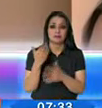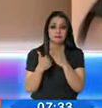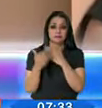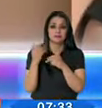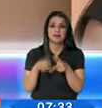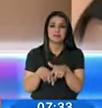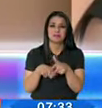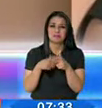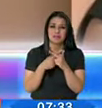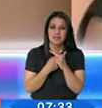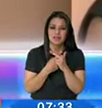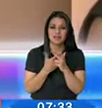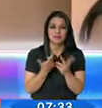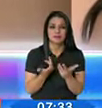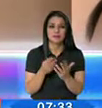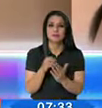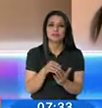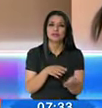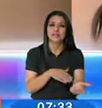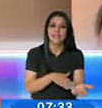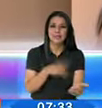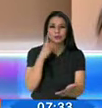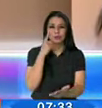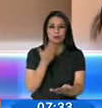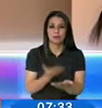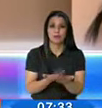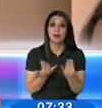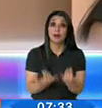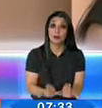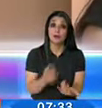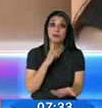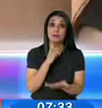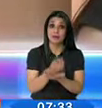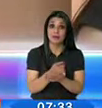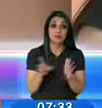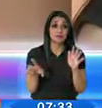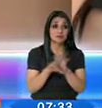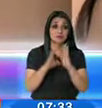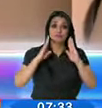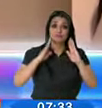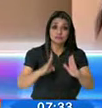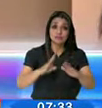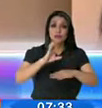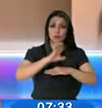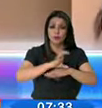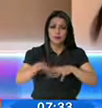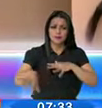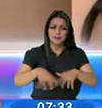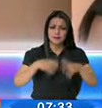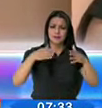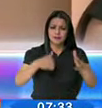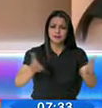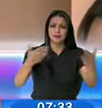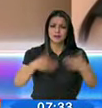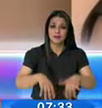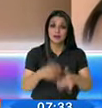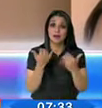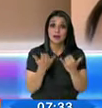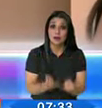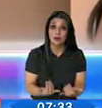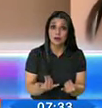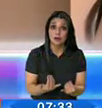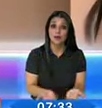como un proyecto piloto es hoy una política pública. Y lo que está pasando, lo que está sucediendo con